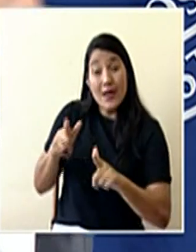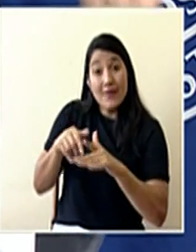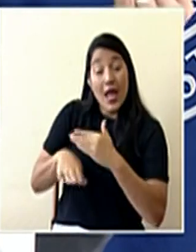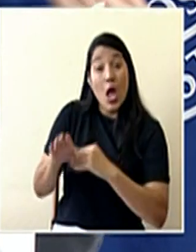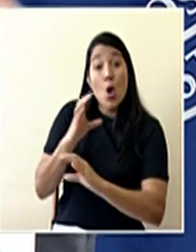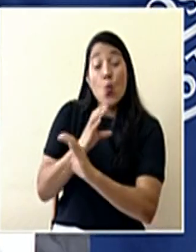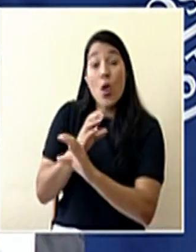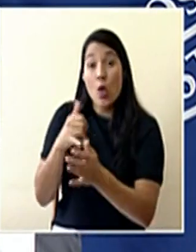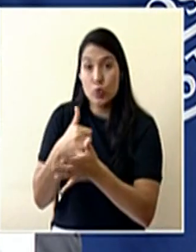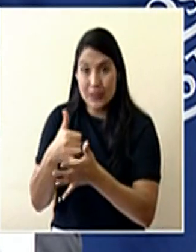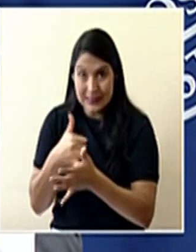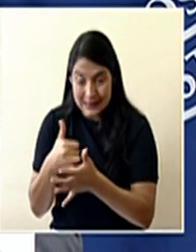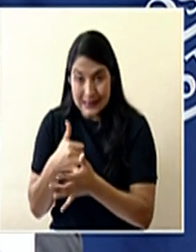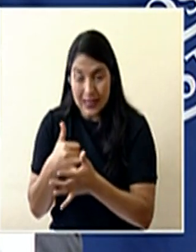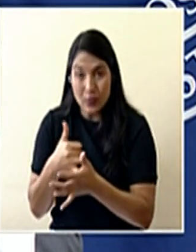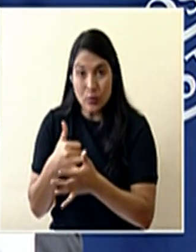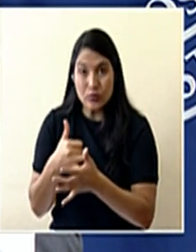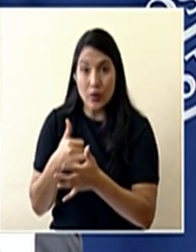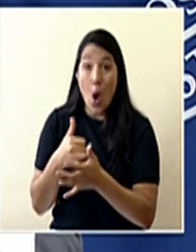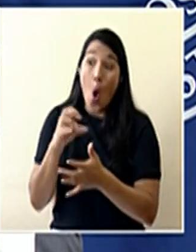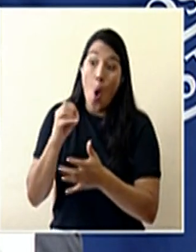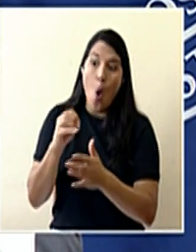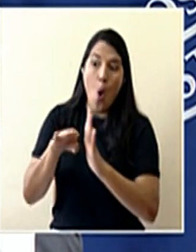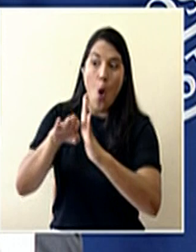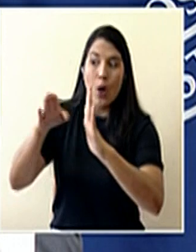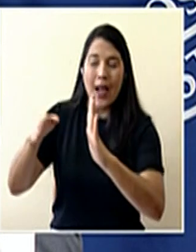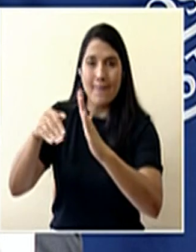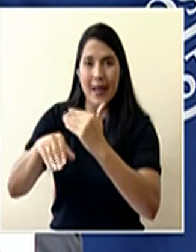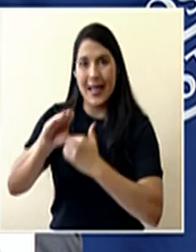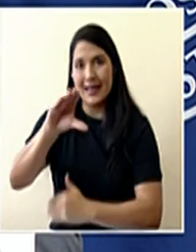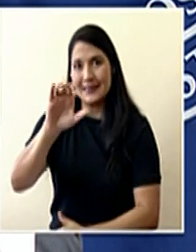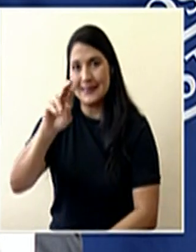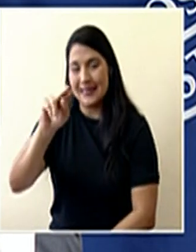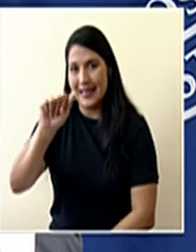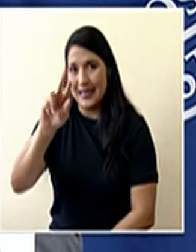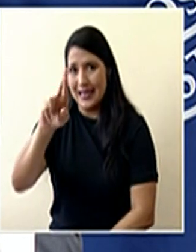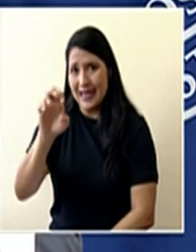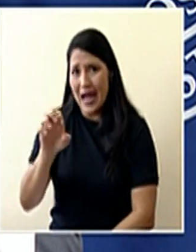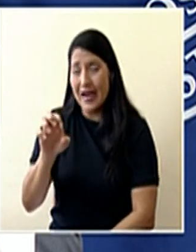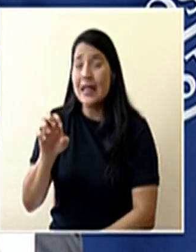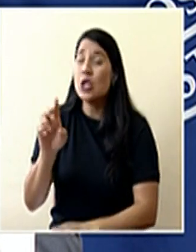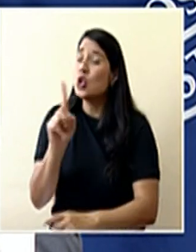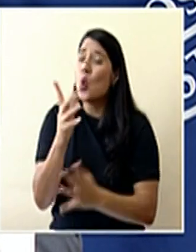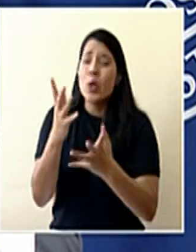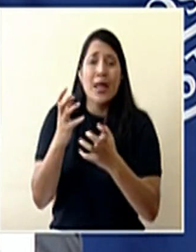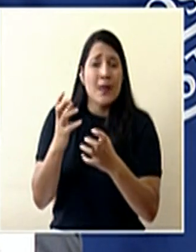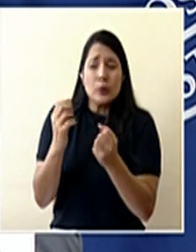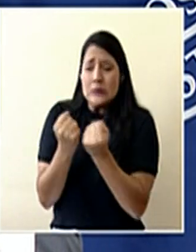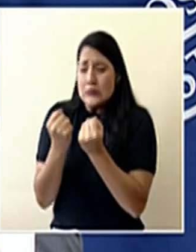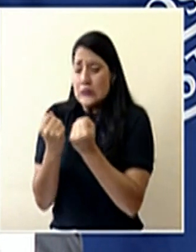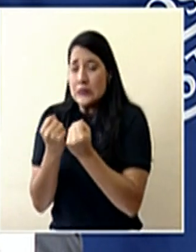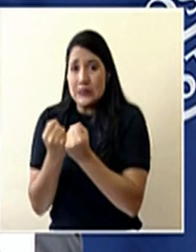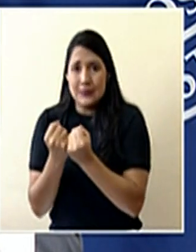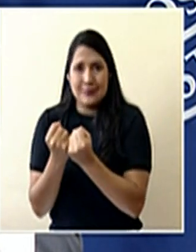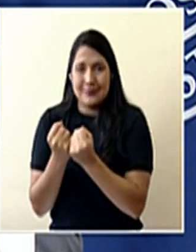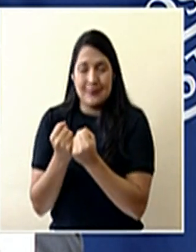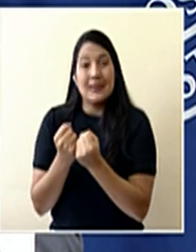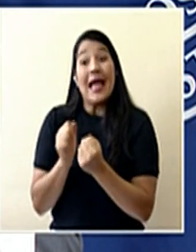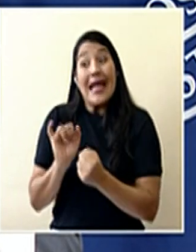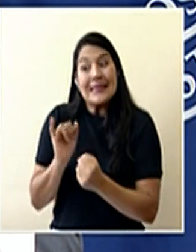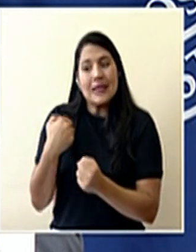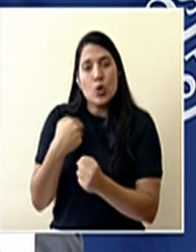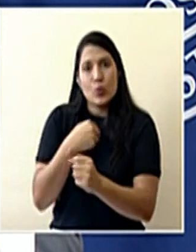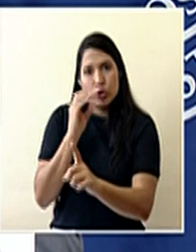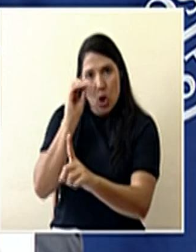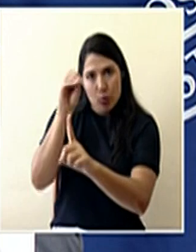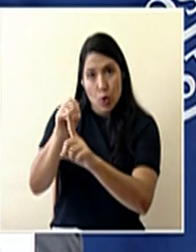o eventualmente las camas que tenemos en Senare, ampliadas en SEACO, vayan a ser utilizadas por pacientes. Esa es nuestra consigna, pero ocupamos